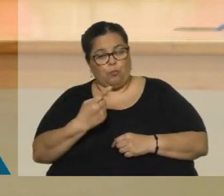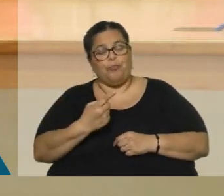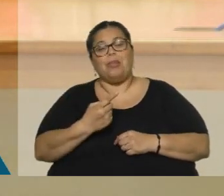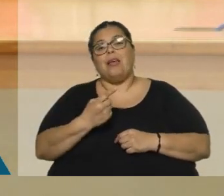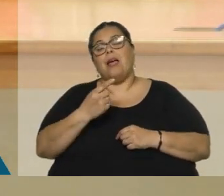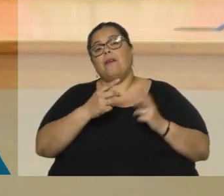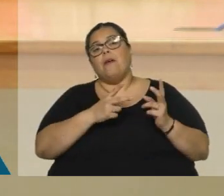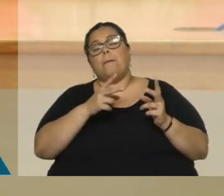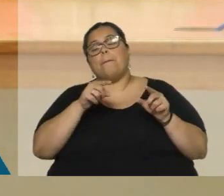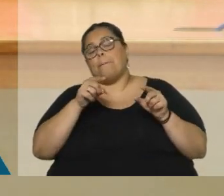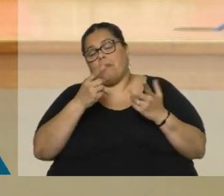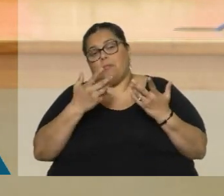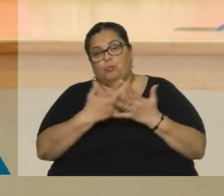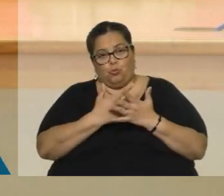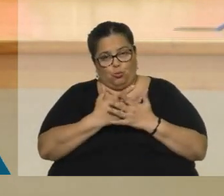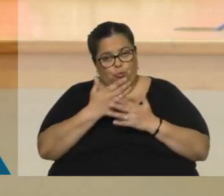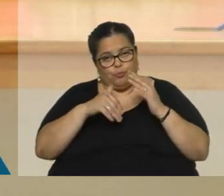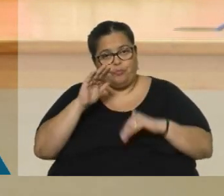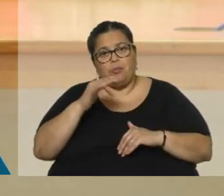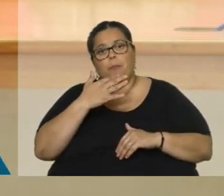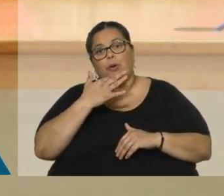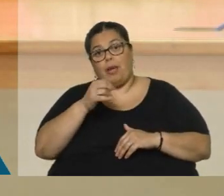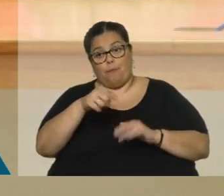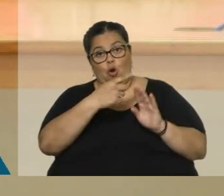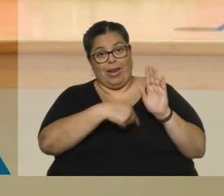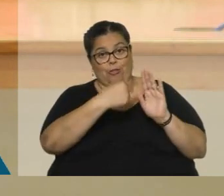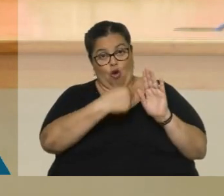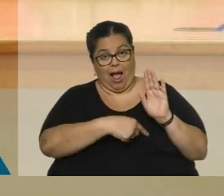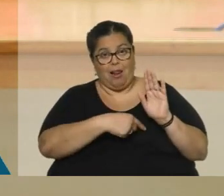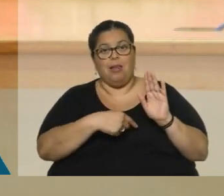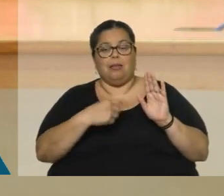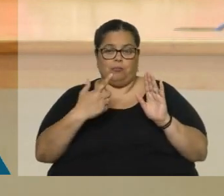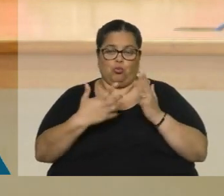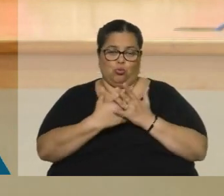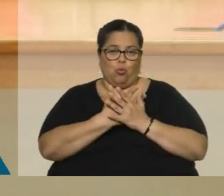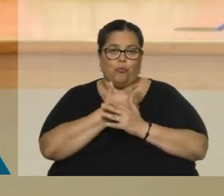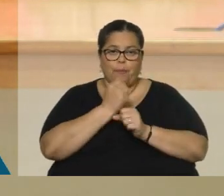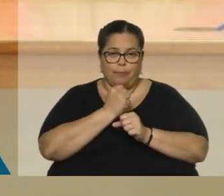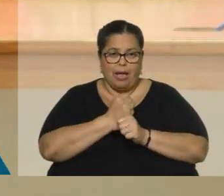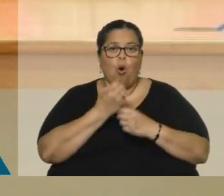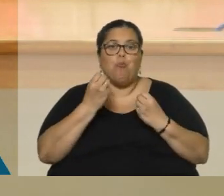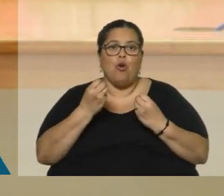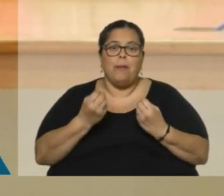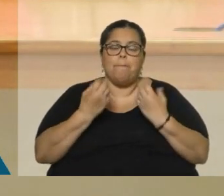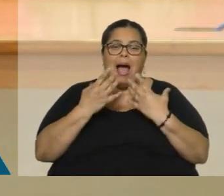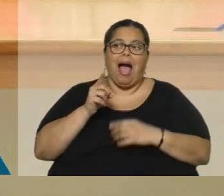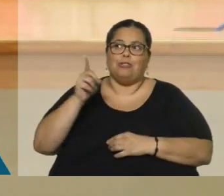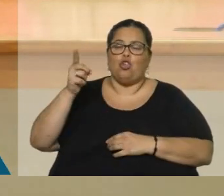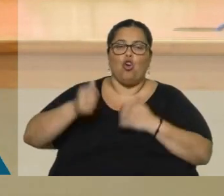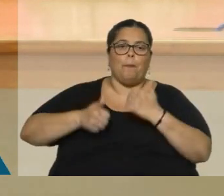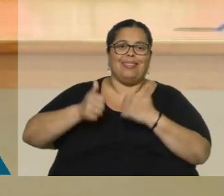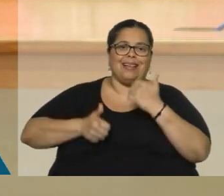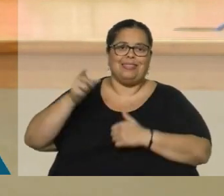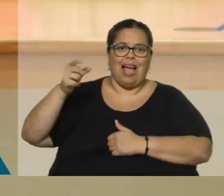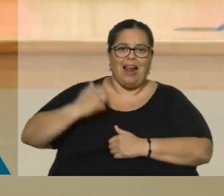ha afectado, y particularmente en la zona del litoral, al empleo, que es el impacto de la competitividad